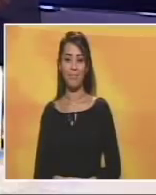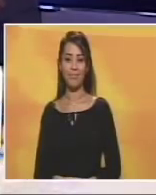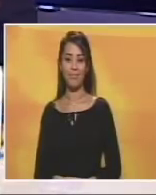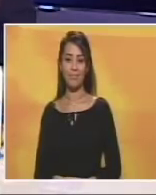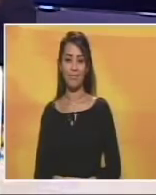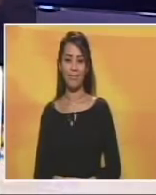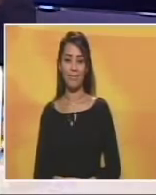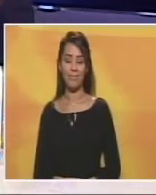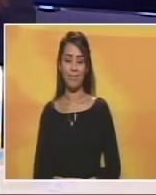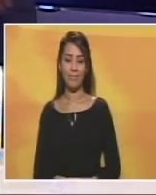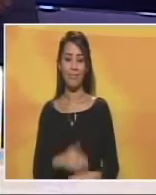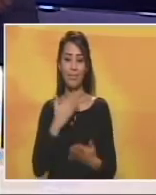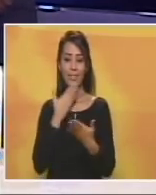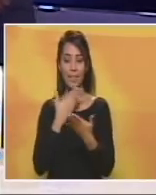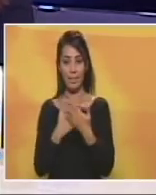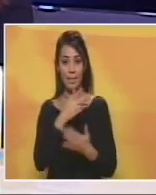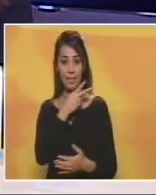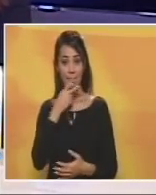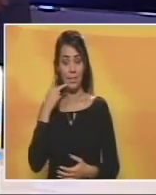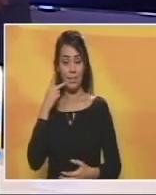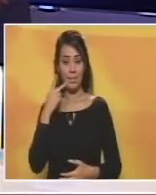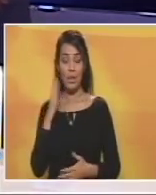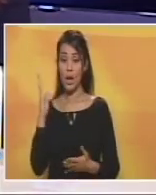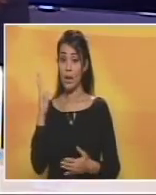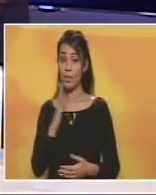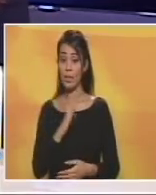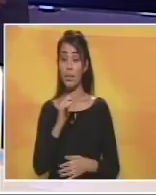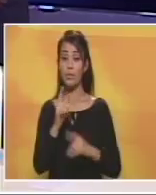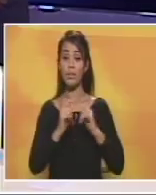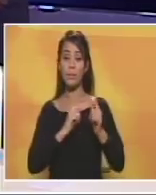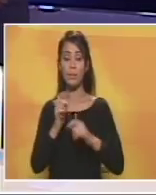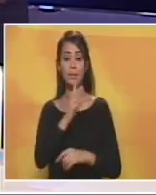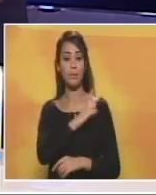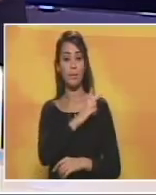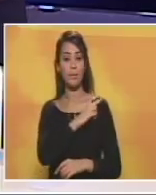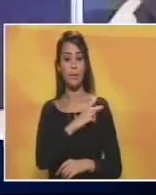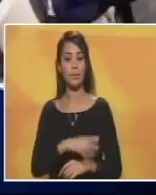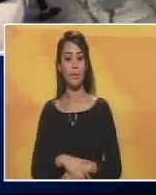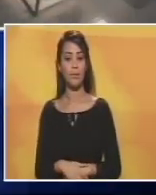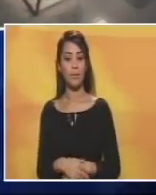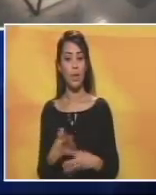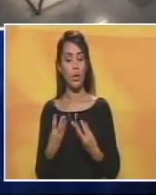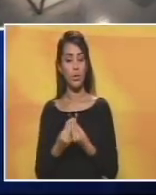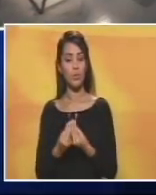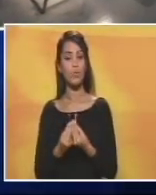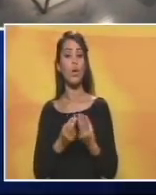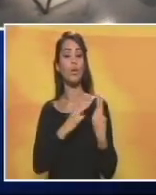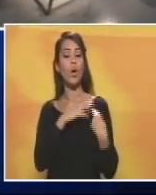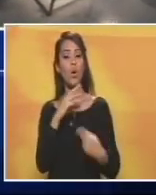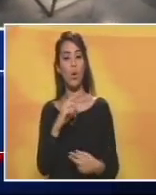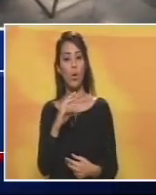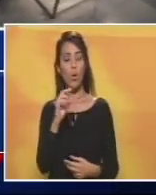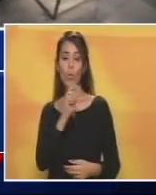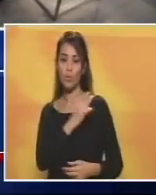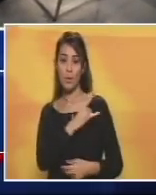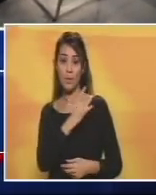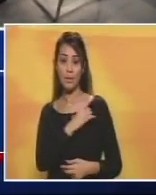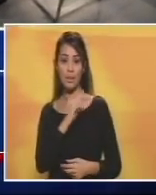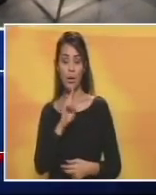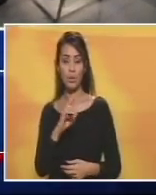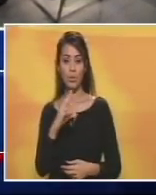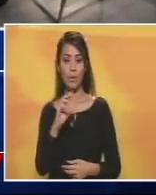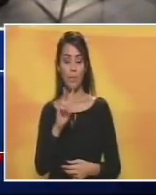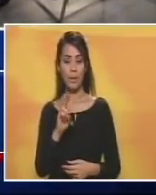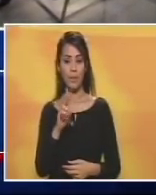Venevisión. Gracias, Carielis. Al regreso en Entrevista a Venevisión nos acompaña la rectora de la Universidad Central de Venezuela,